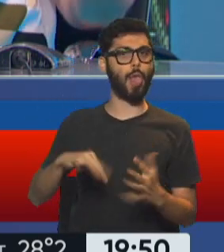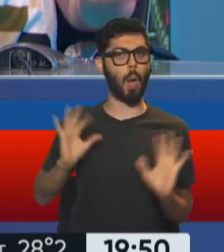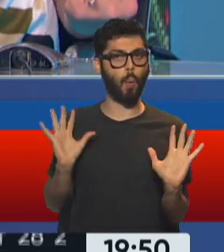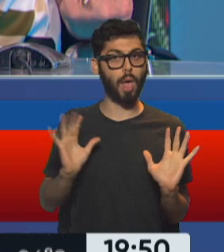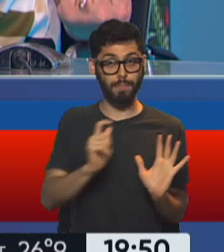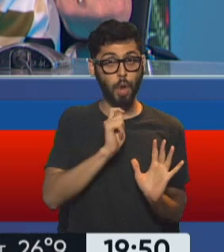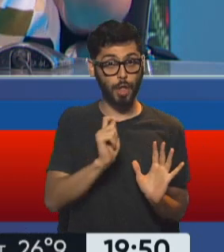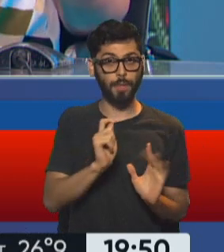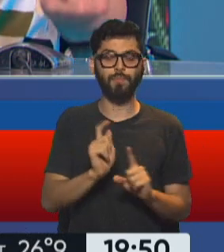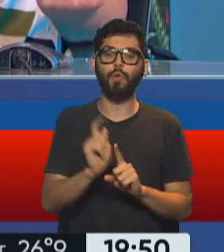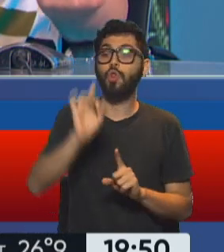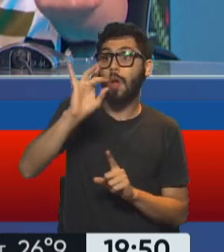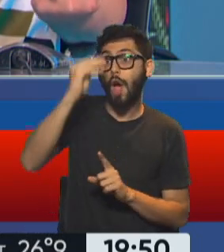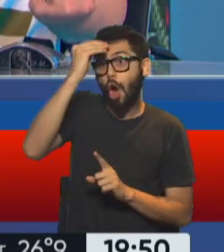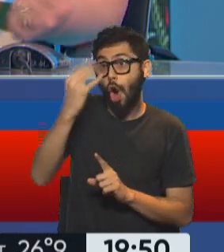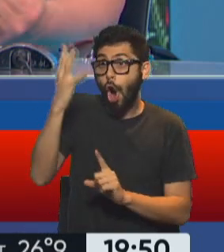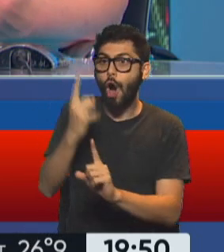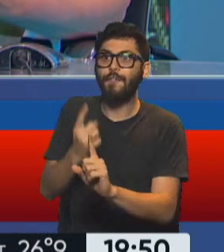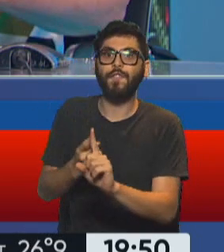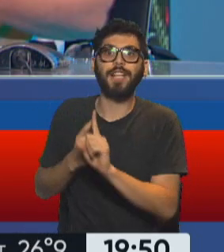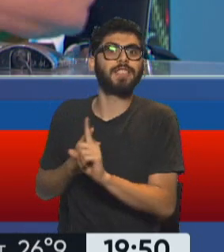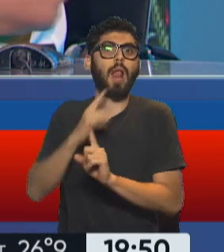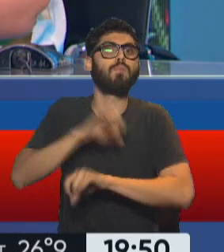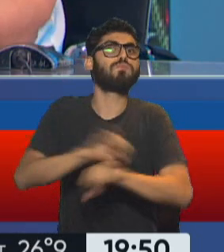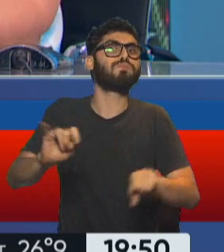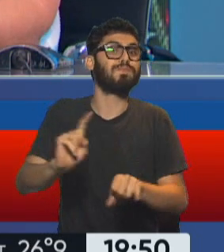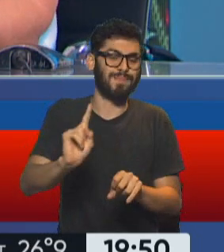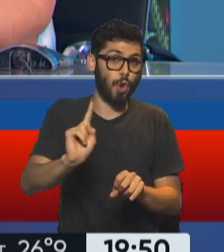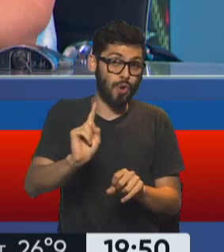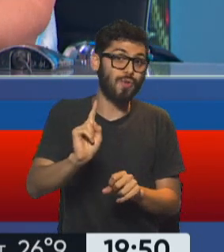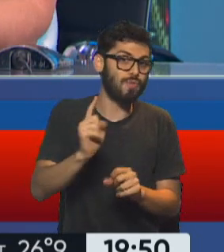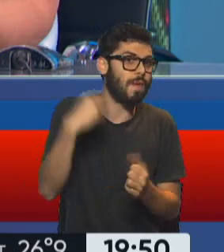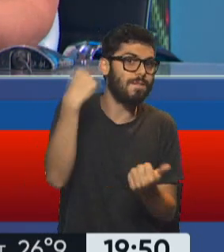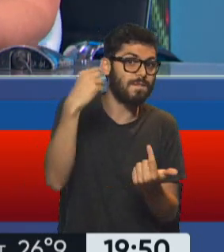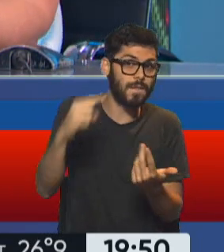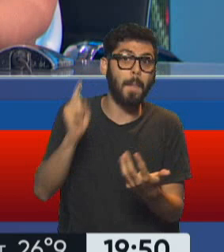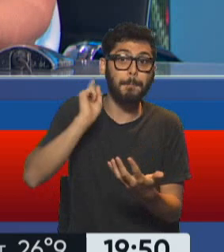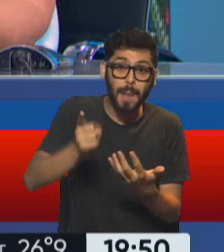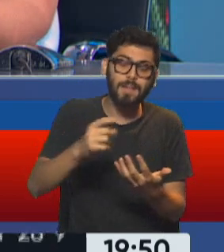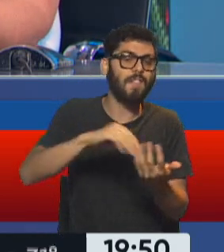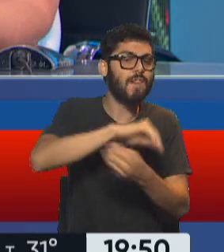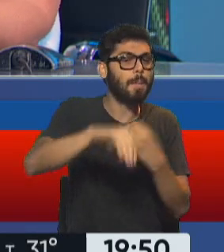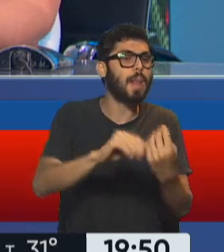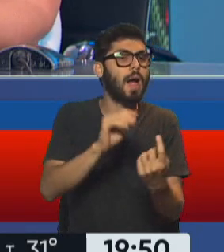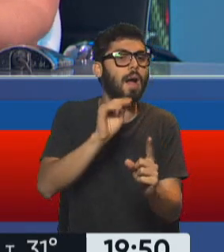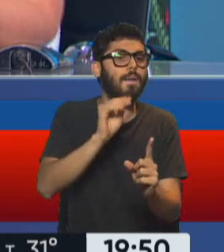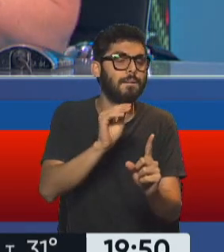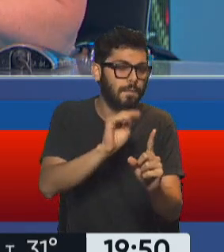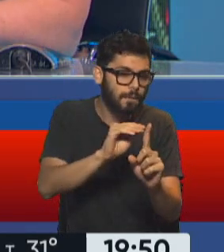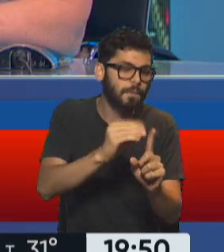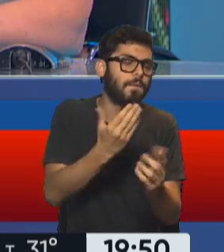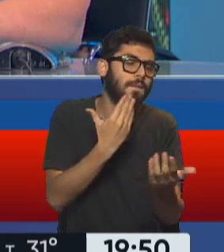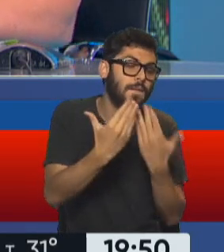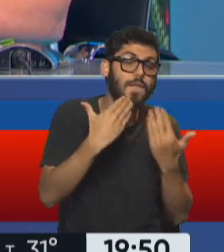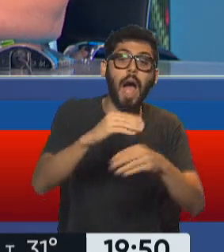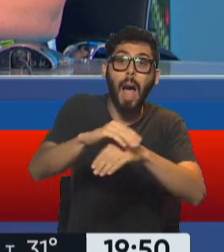versión oficial, como decía la primera recomendación, y en general hay que acercarse a la familia, hay que acercarse a los amigos